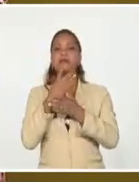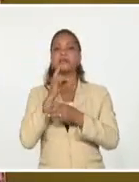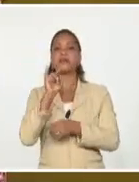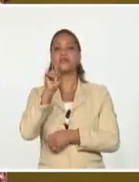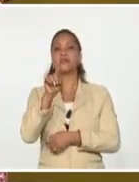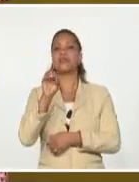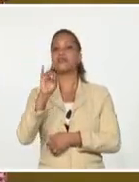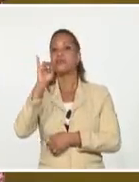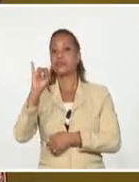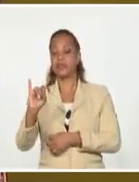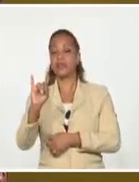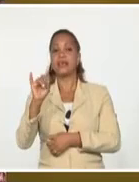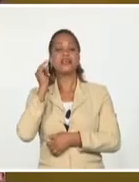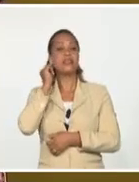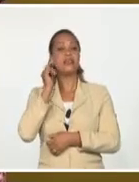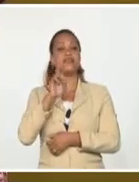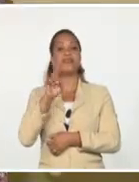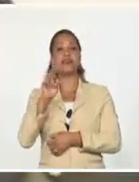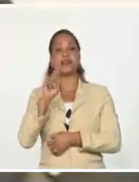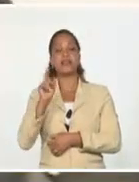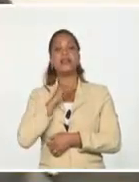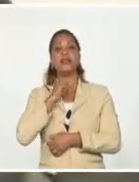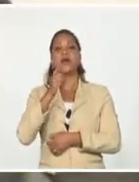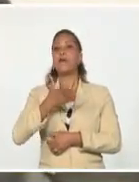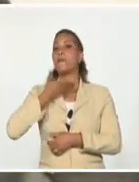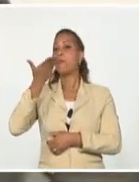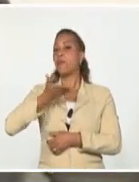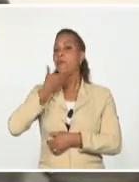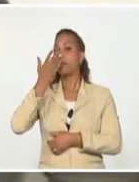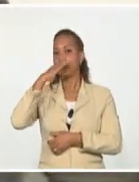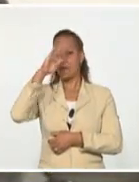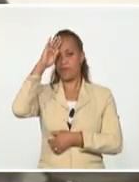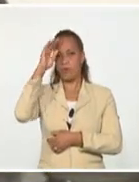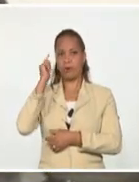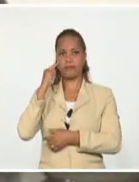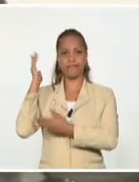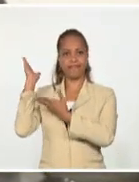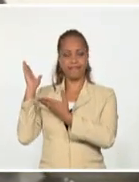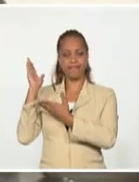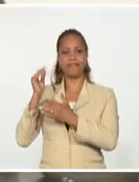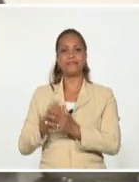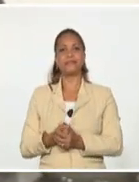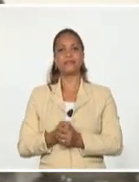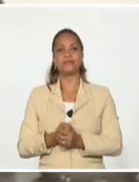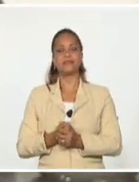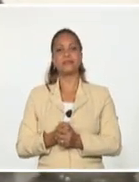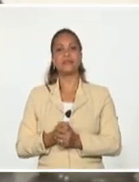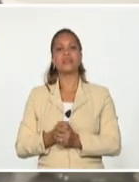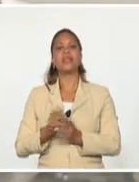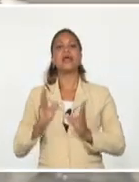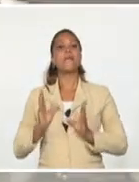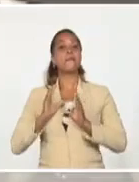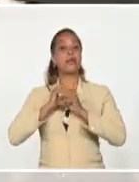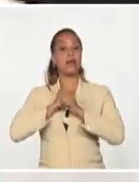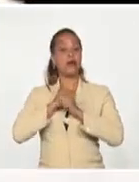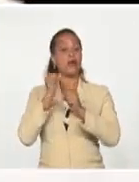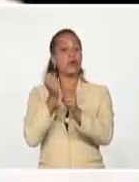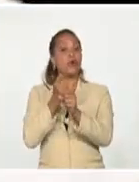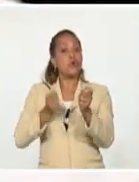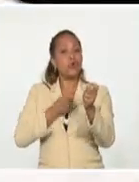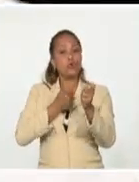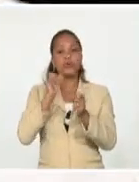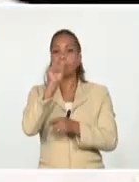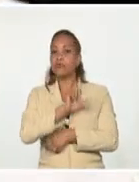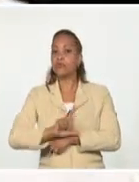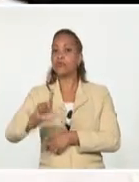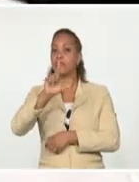Ferrer, destacado educador y poeta cubano. Se distinguió por su profunda vocación pedagógica y sus luchas sociales. A